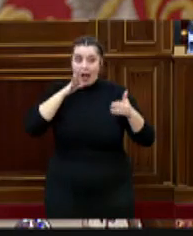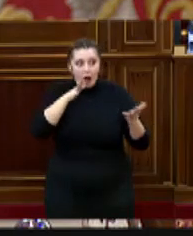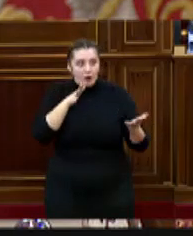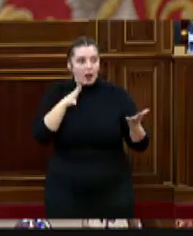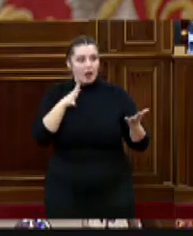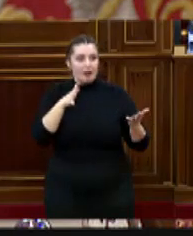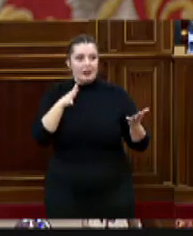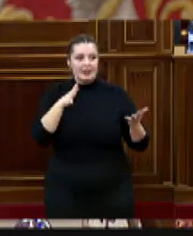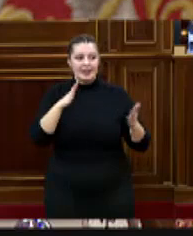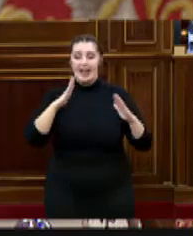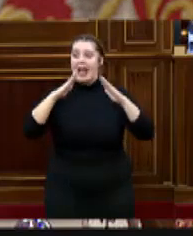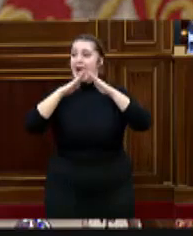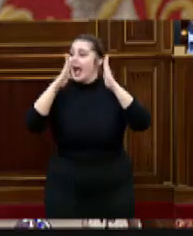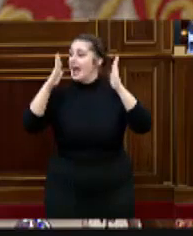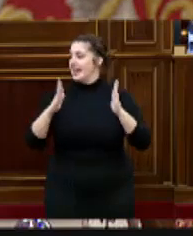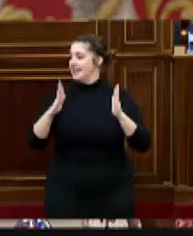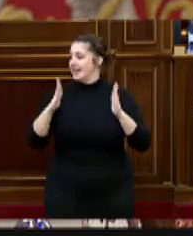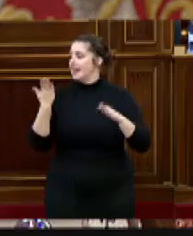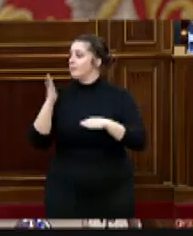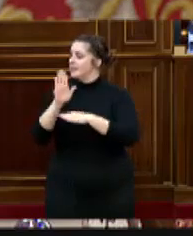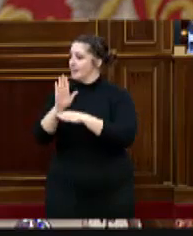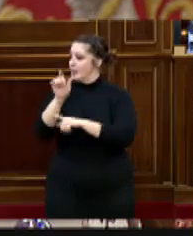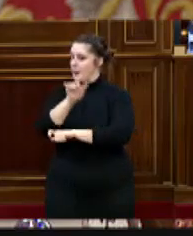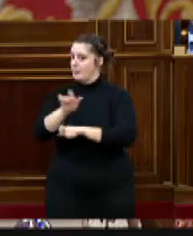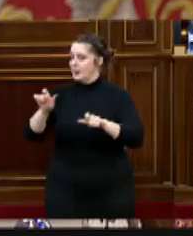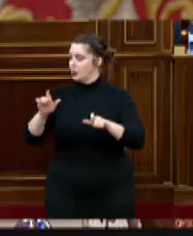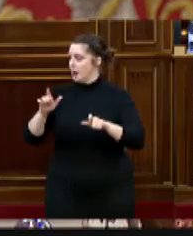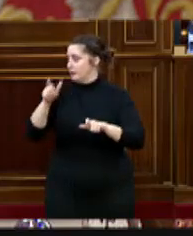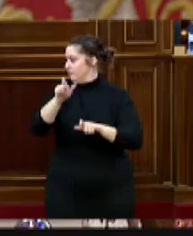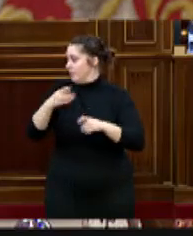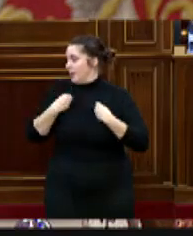en la casa de la representación popular